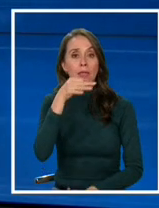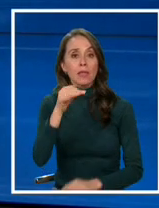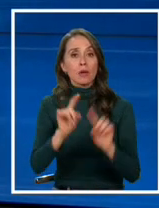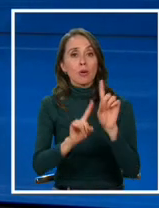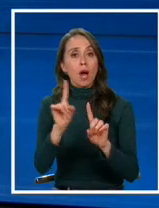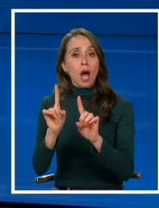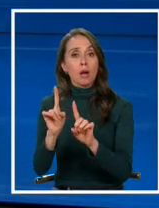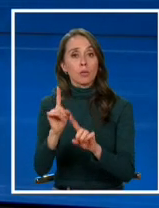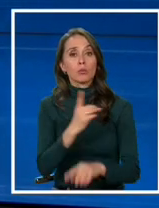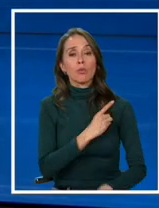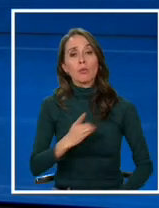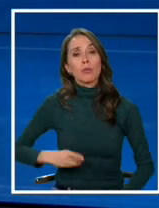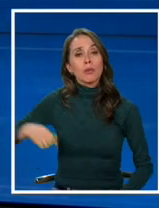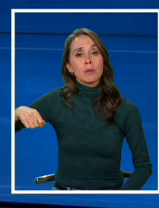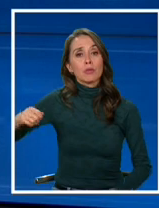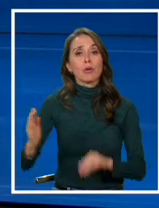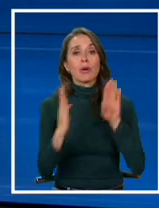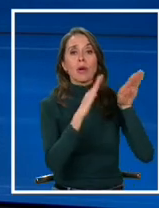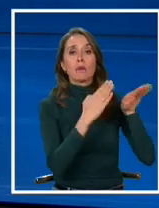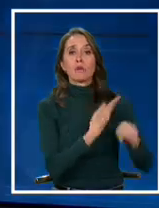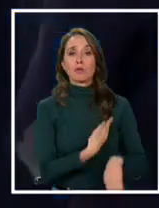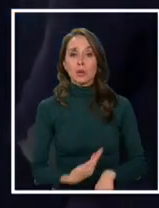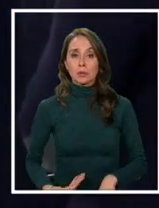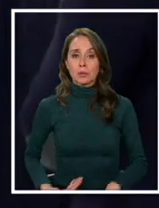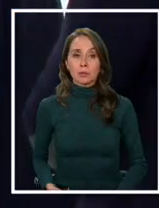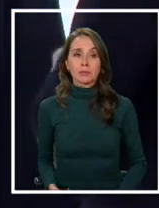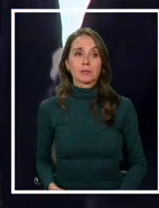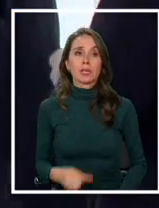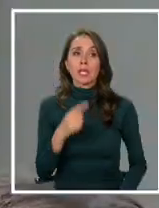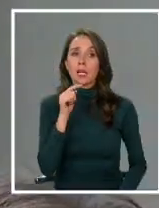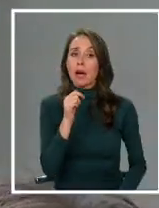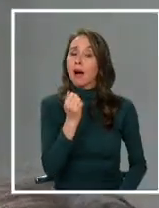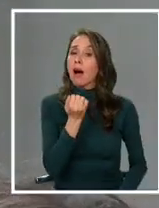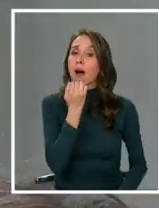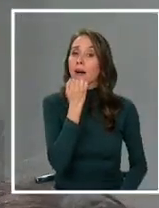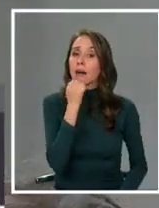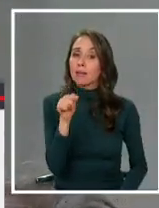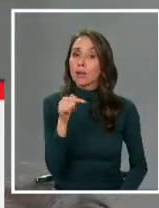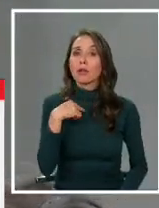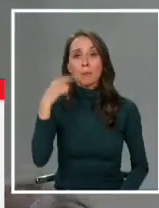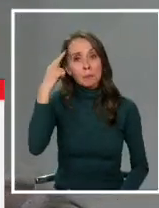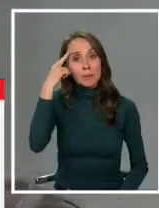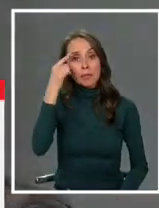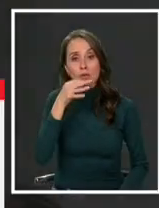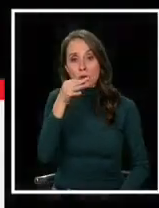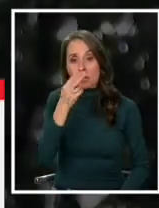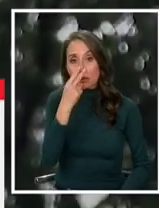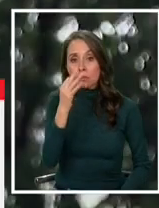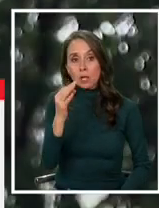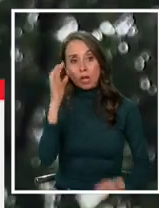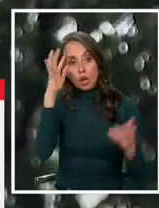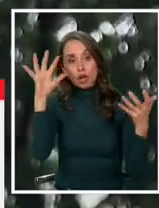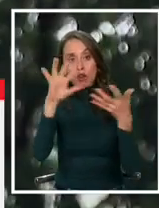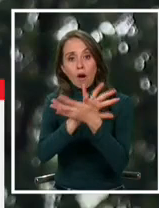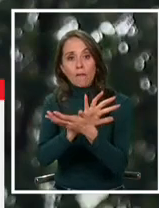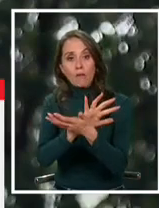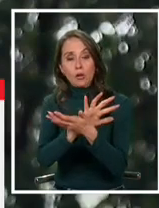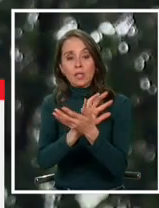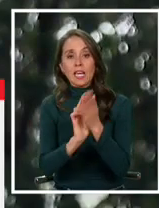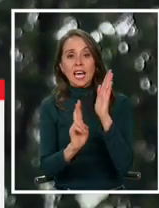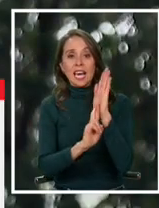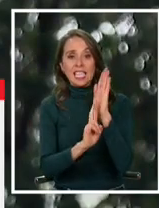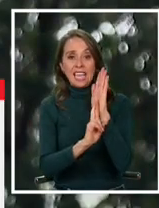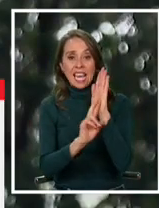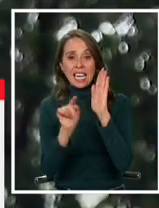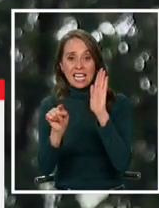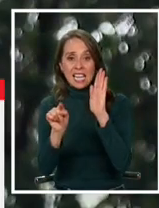algunos parlamentarios oficialistas es un error a mi juicio manifiesto confundir una regla de